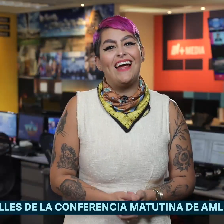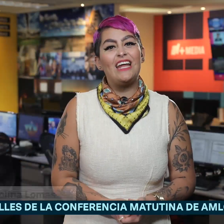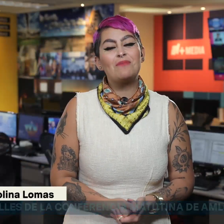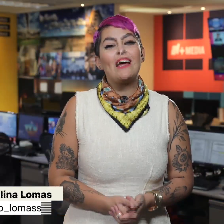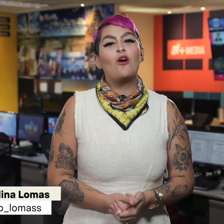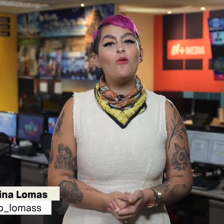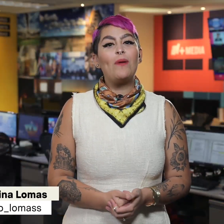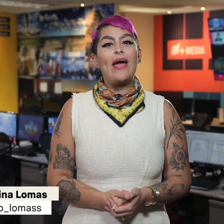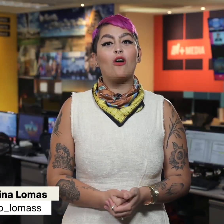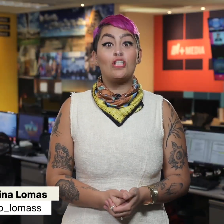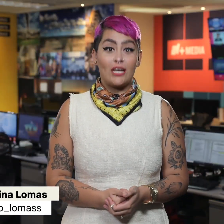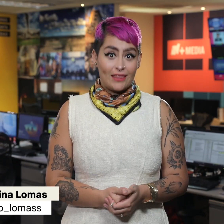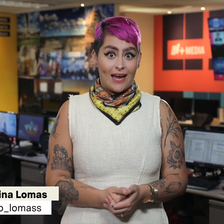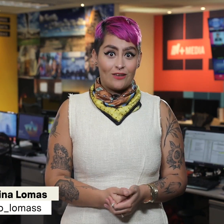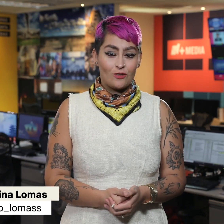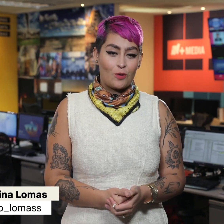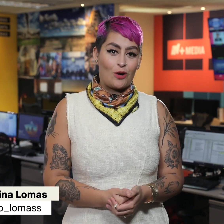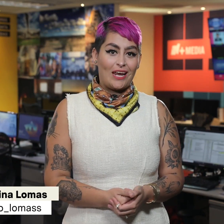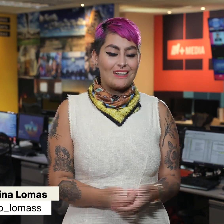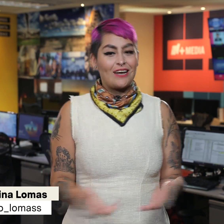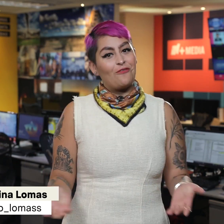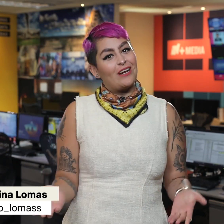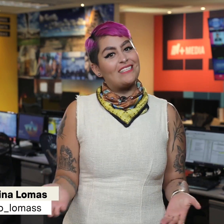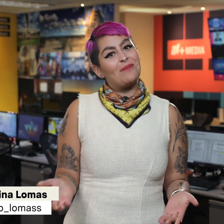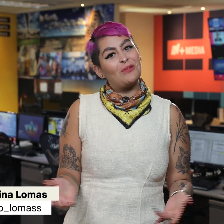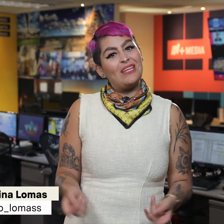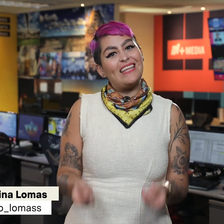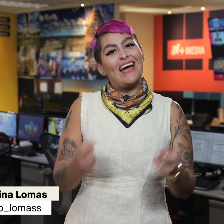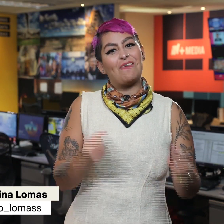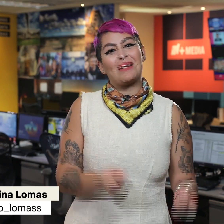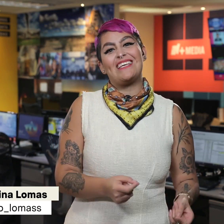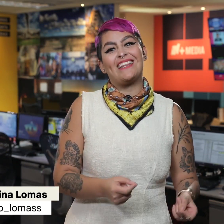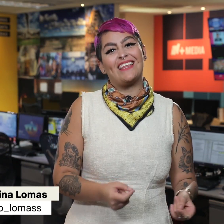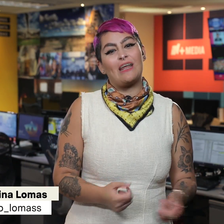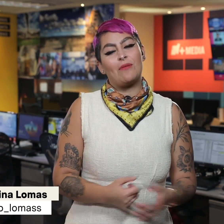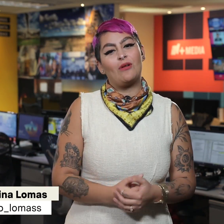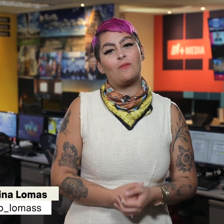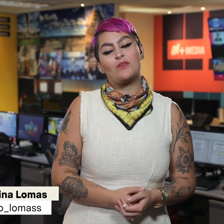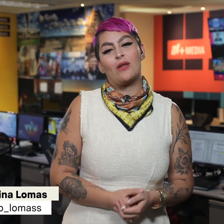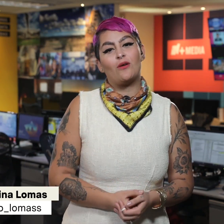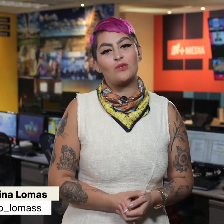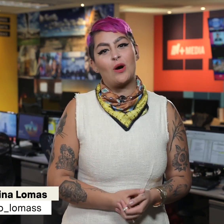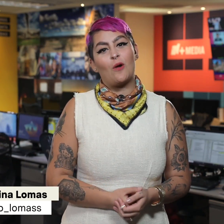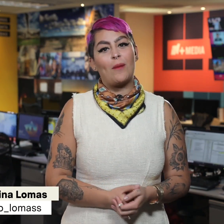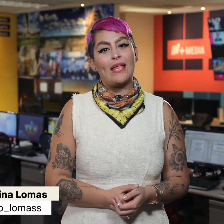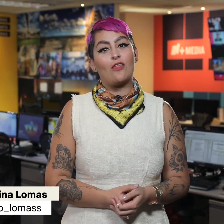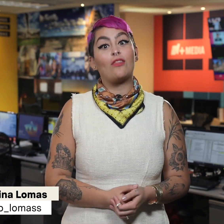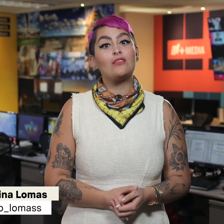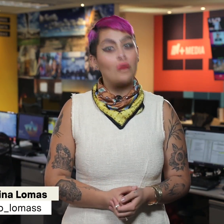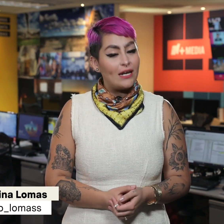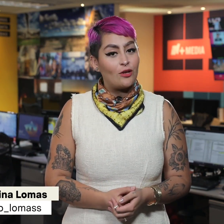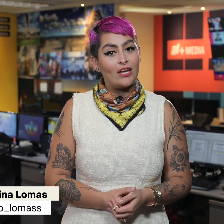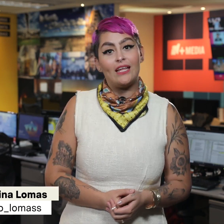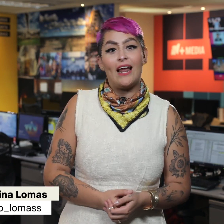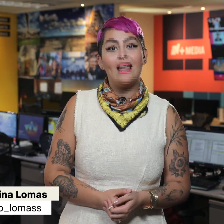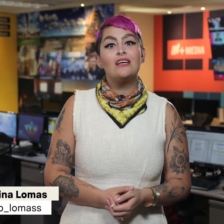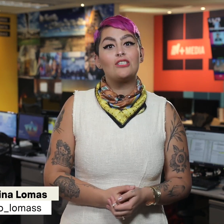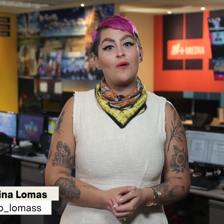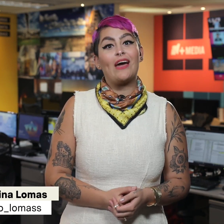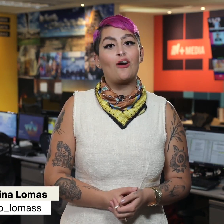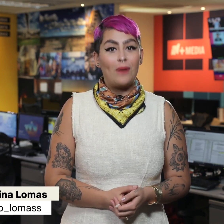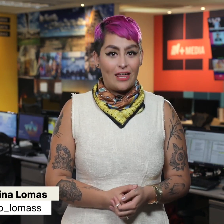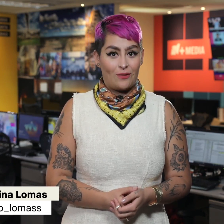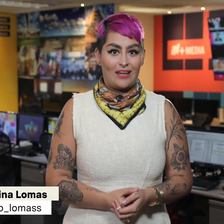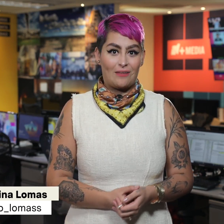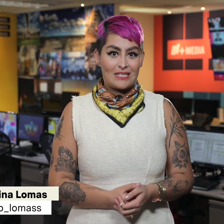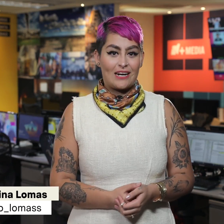Social, el IMSS, cumple 80 años, por lo que en esta conferencia matutina, el presidente Andrés Manuel López Obrador estuvo acompañado de su director general,